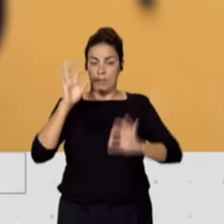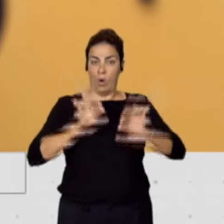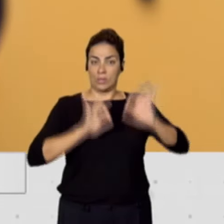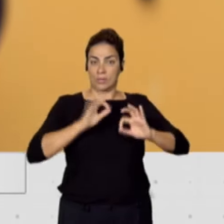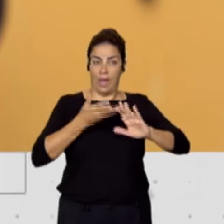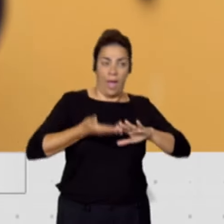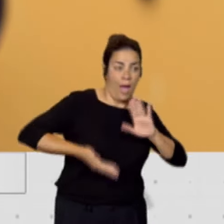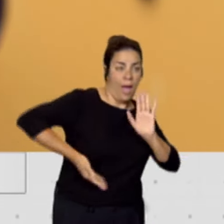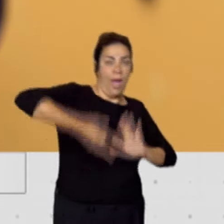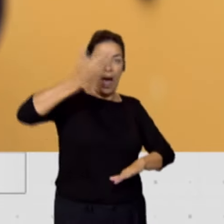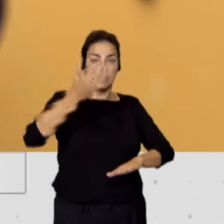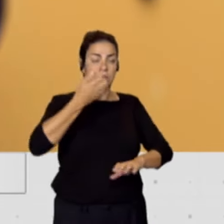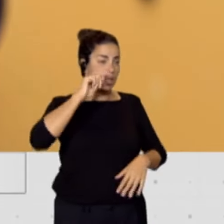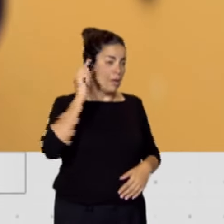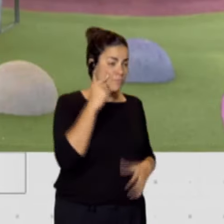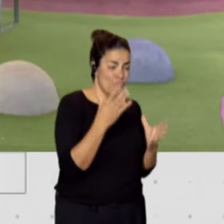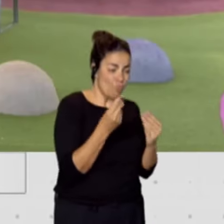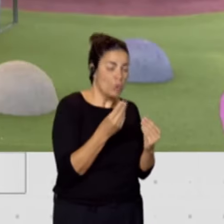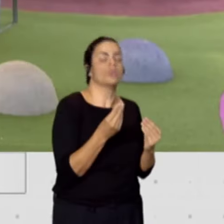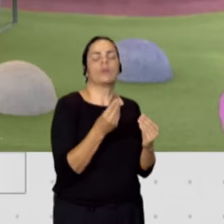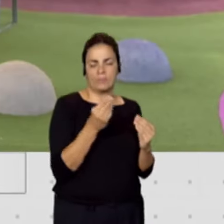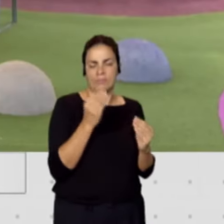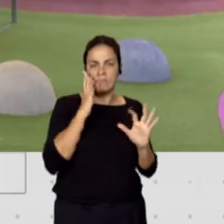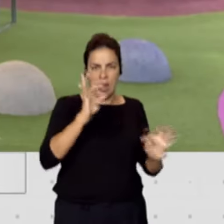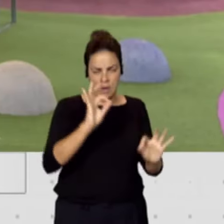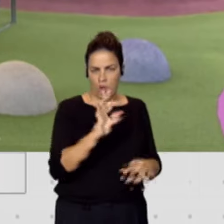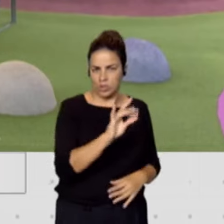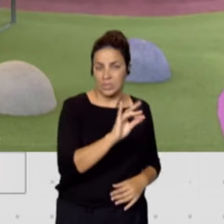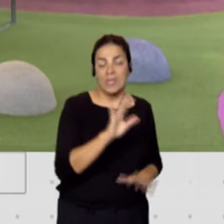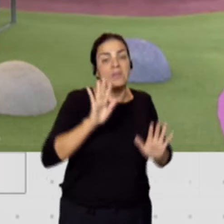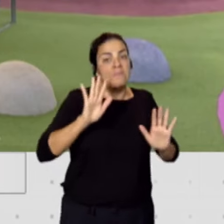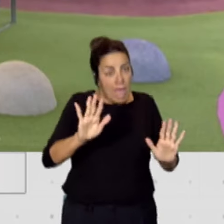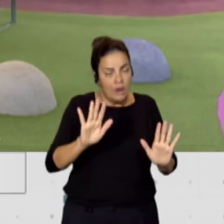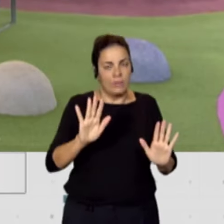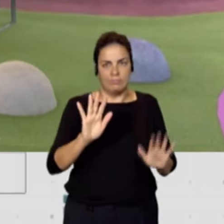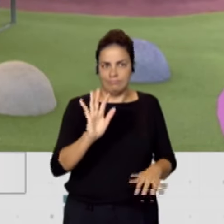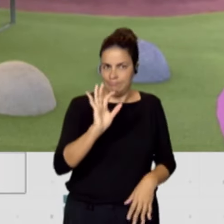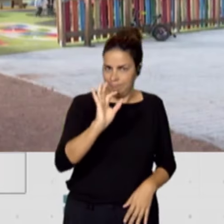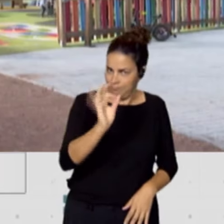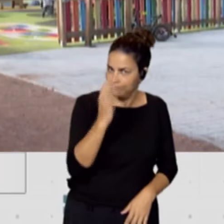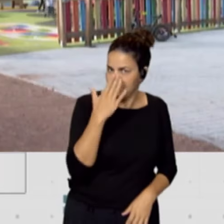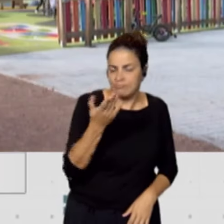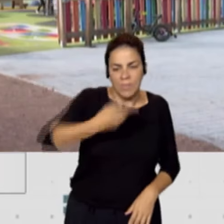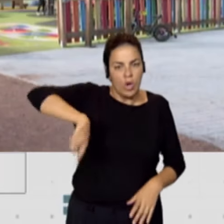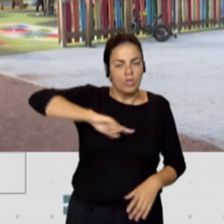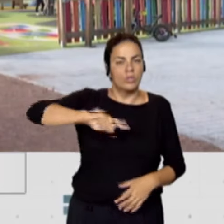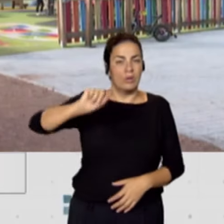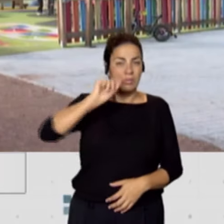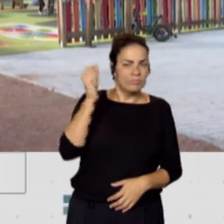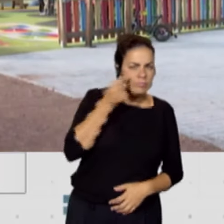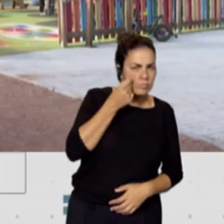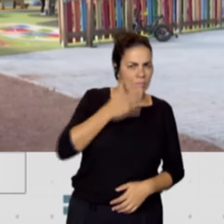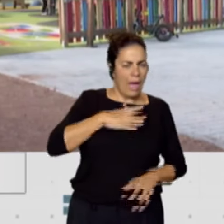altas sí que serían peligrosos pero lo cierto es que lo que hemos encontrado nosotros en en los análisis que hemos hecho están